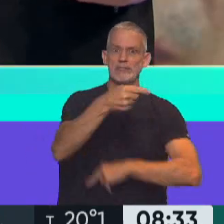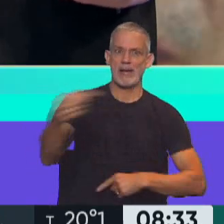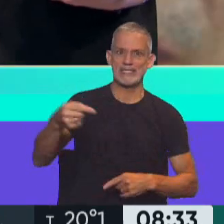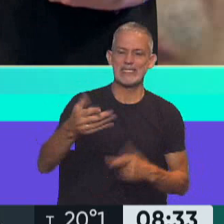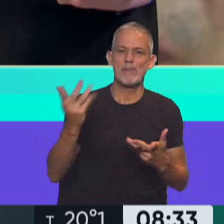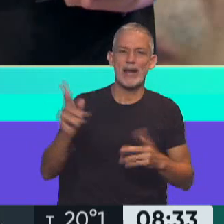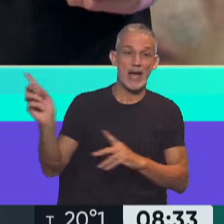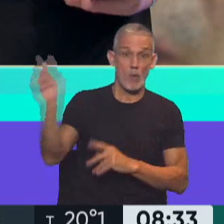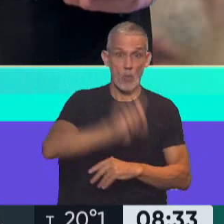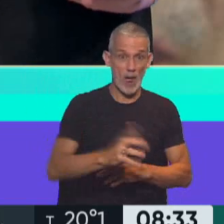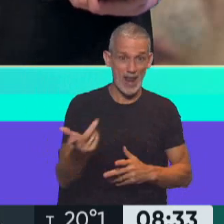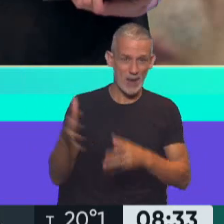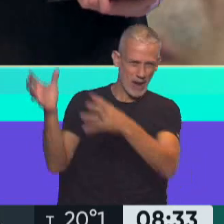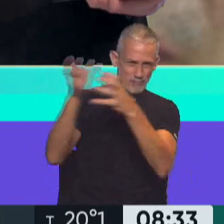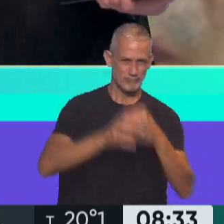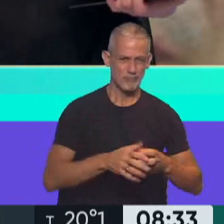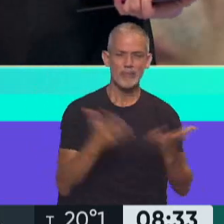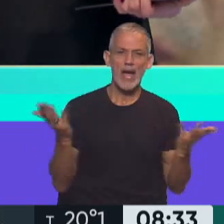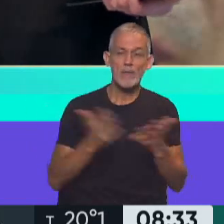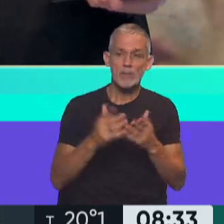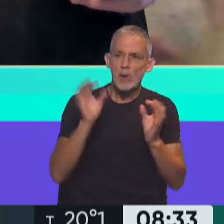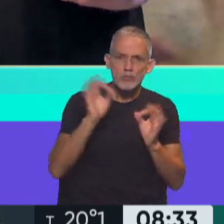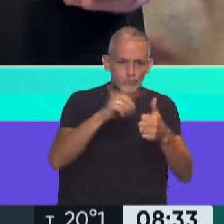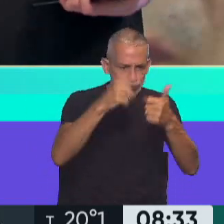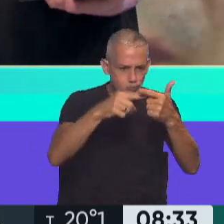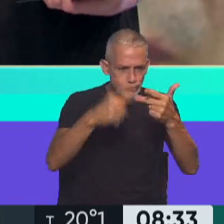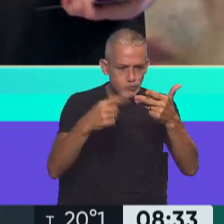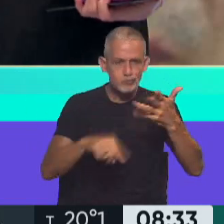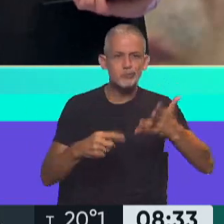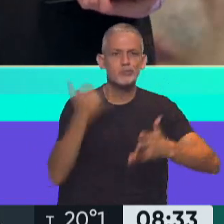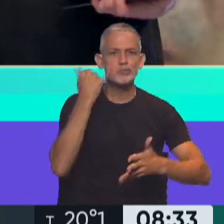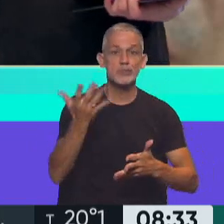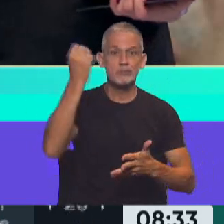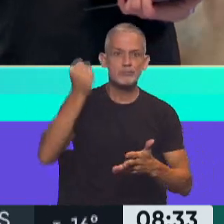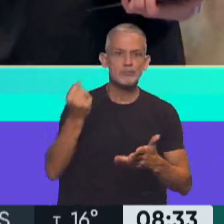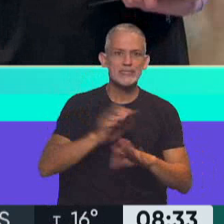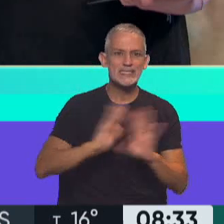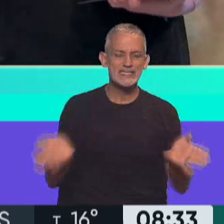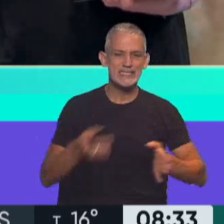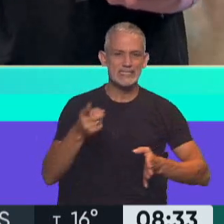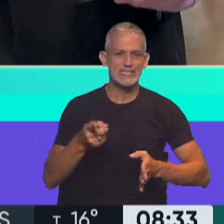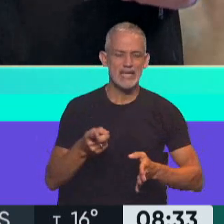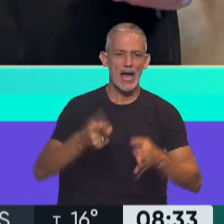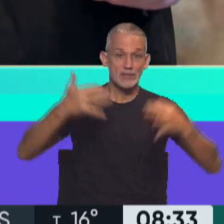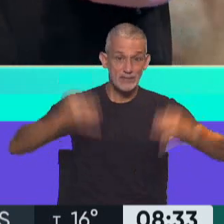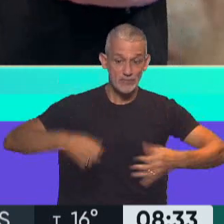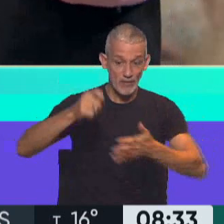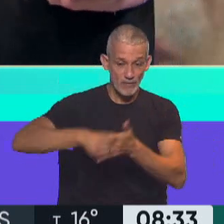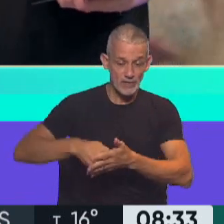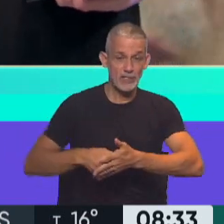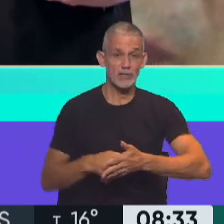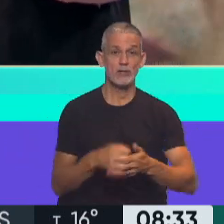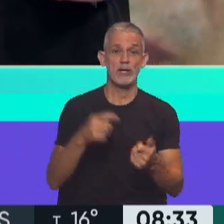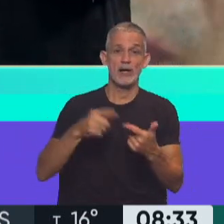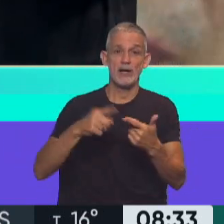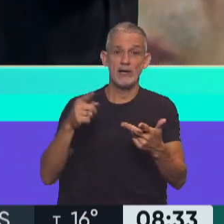cuando regresen efectivamente que de todo esto que está sobre la mesa todo esto vamos a ver que se firme efectivamente